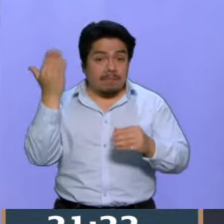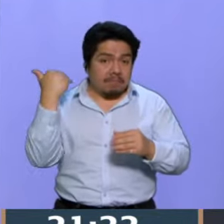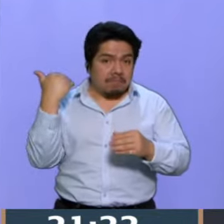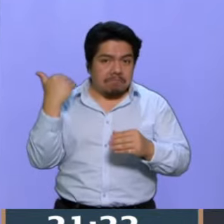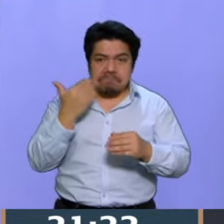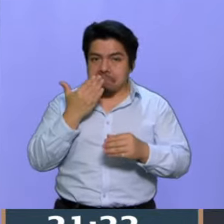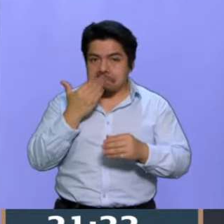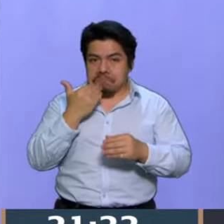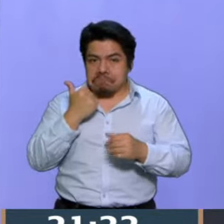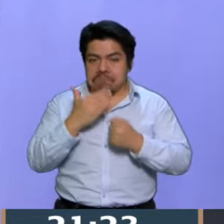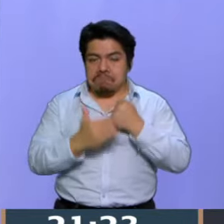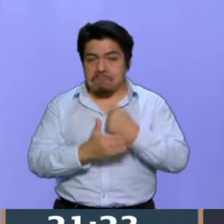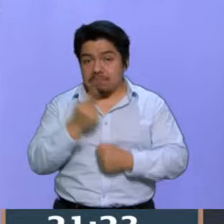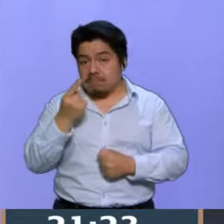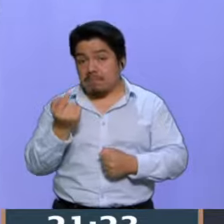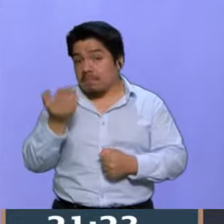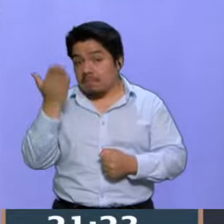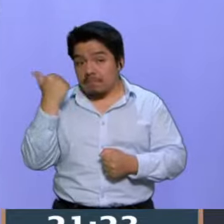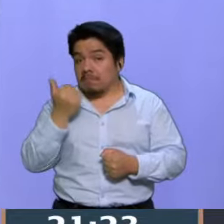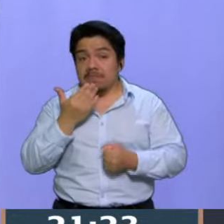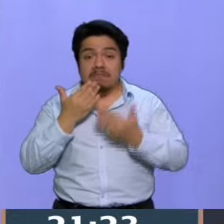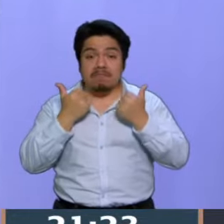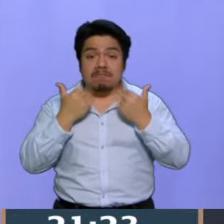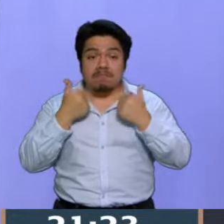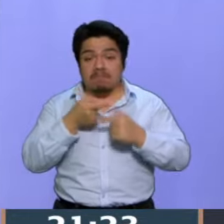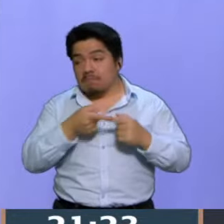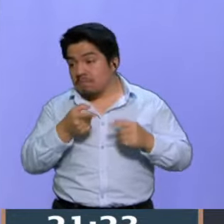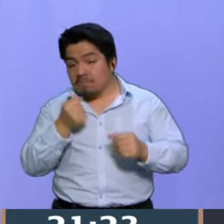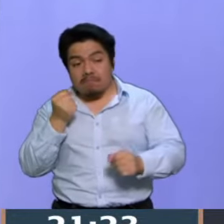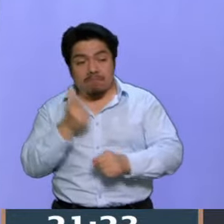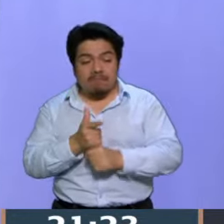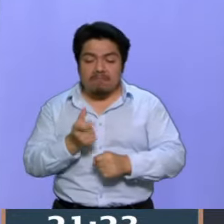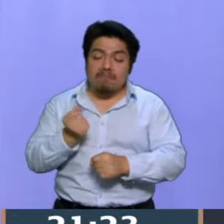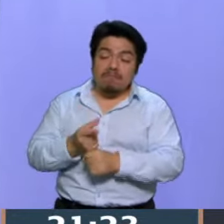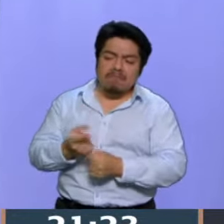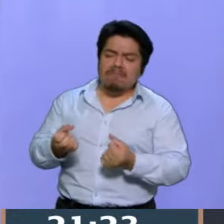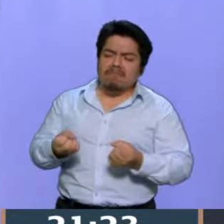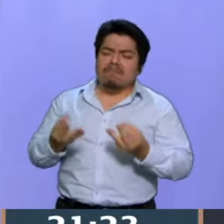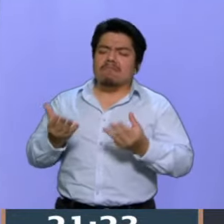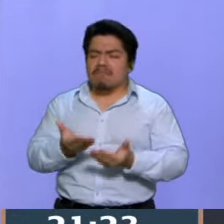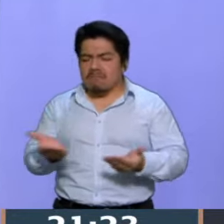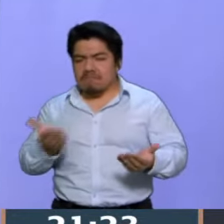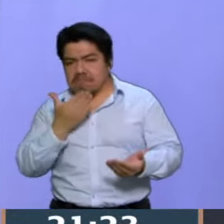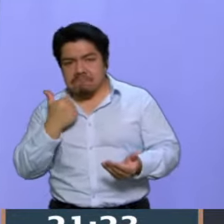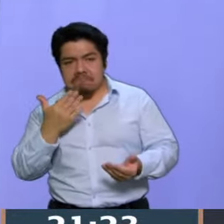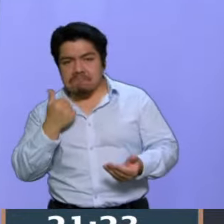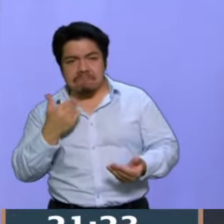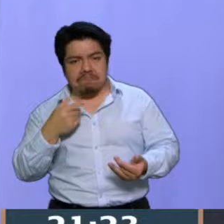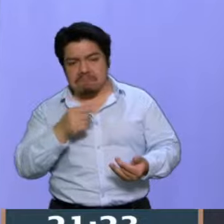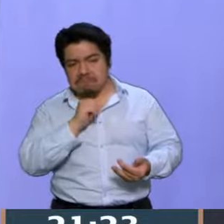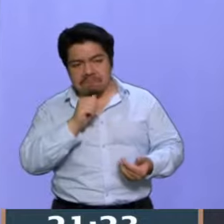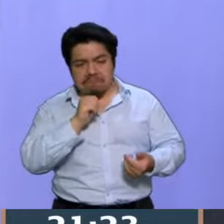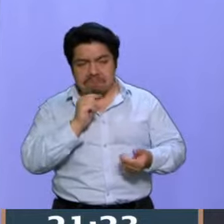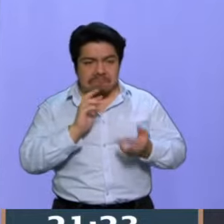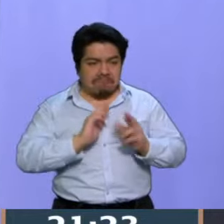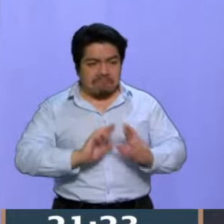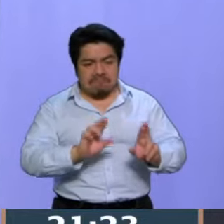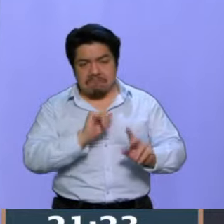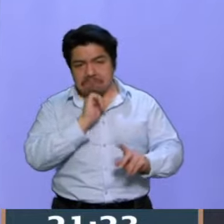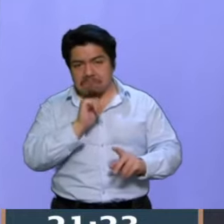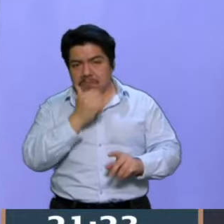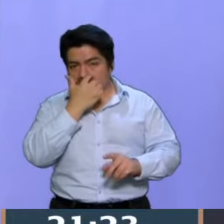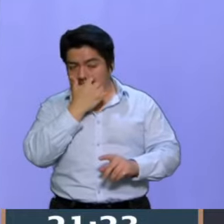hubiera pasado, porque para empezar, no estaban plenamente identificados. No había me parece, subrepresentación de estas personas, y ahora